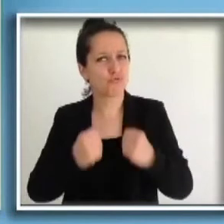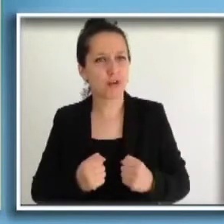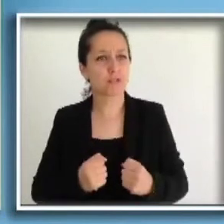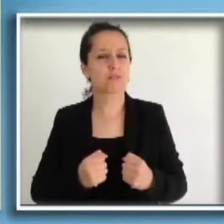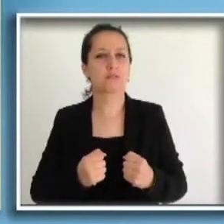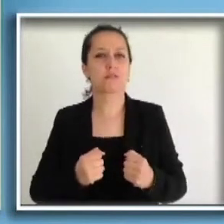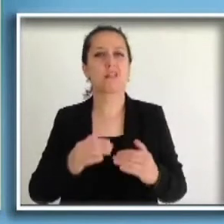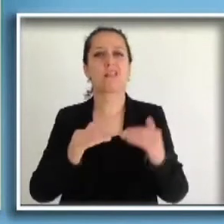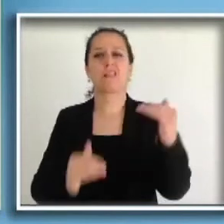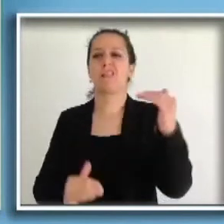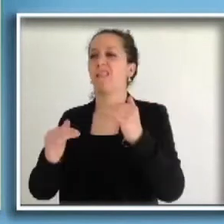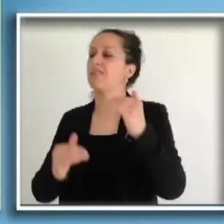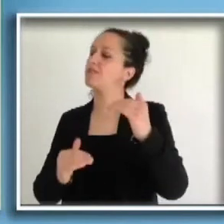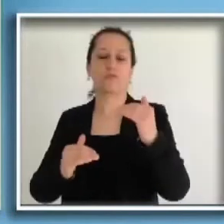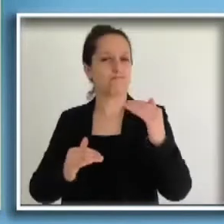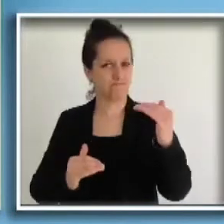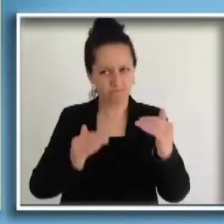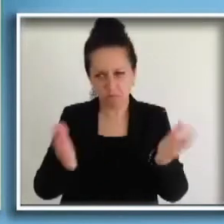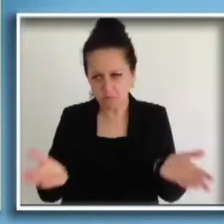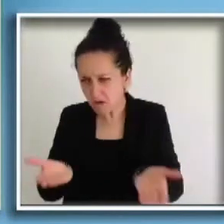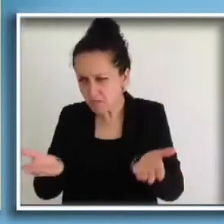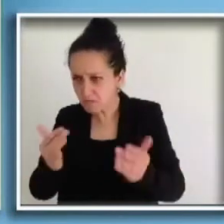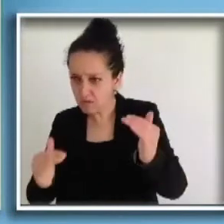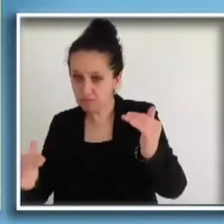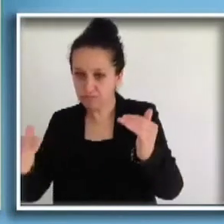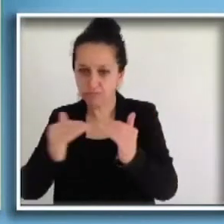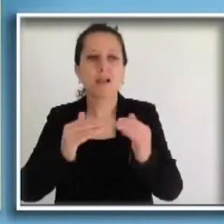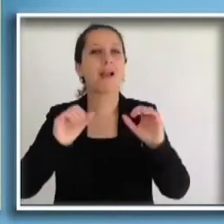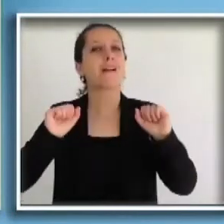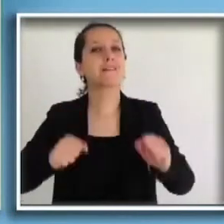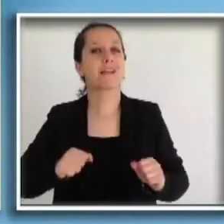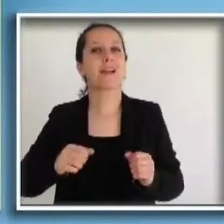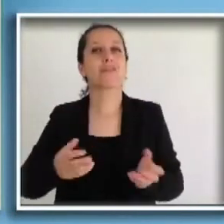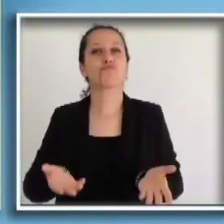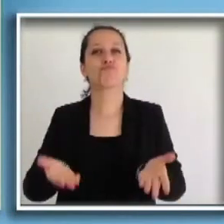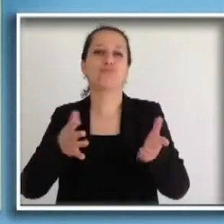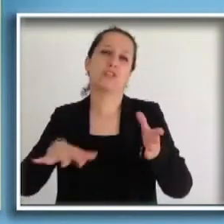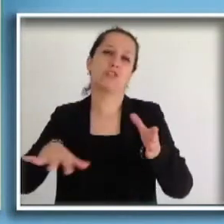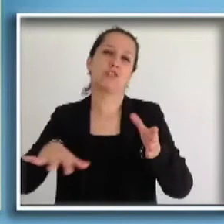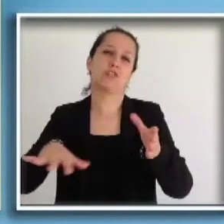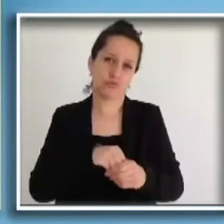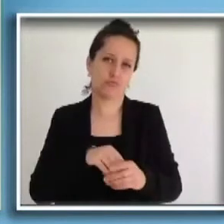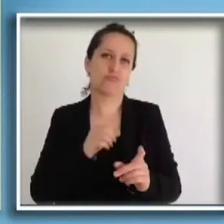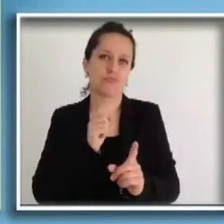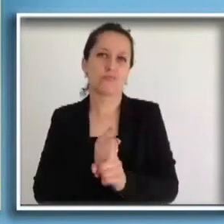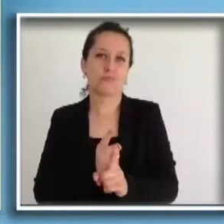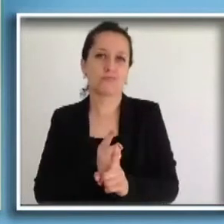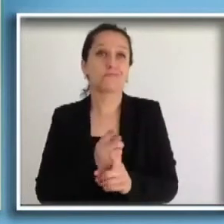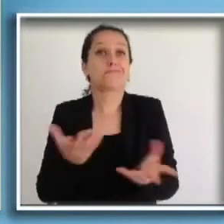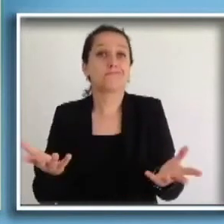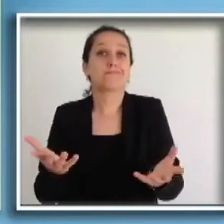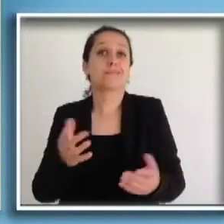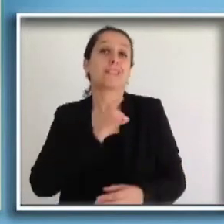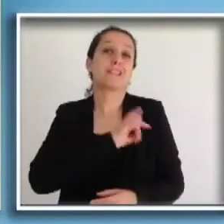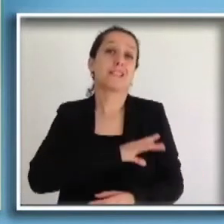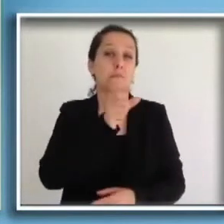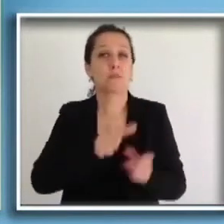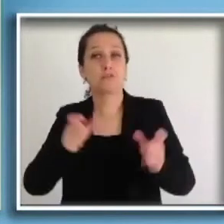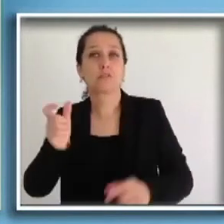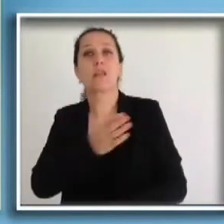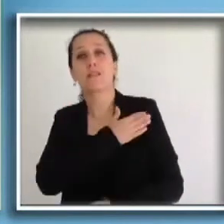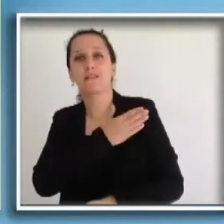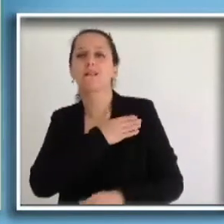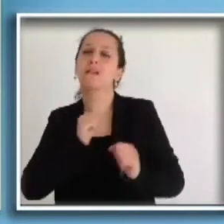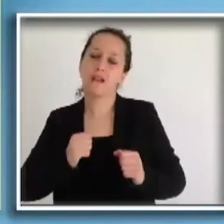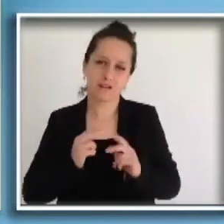y un crecimiento realmente inclusivo estaremos a la altura de la demandas que nos hacen chilenas y chilenos Muchas gracias